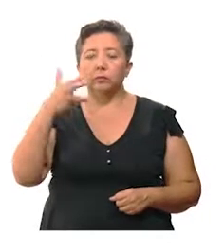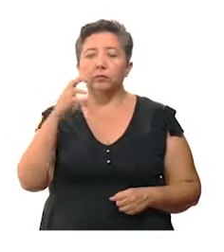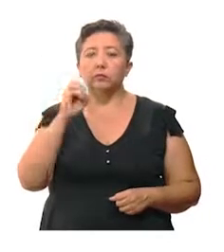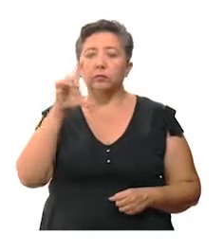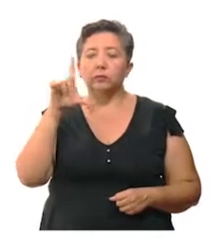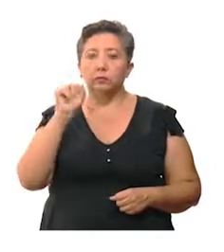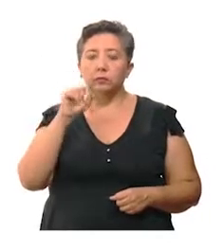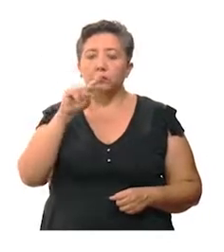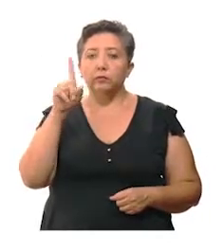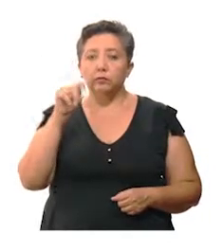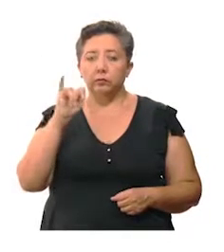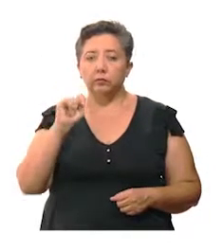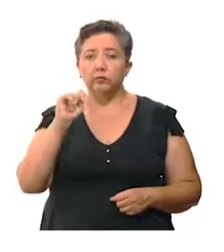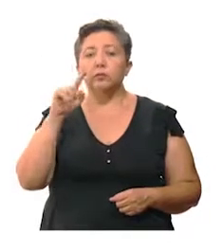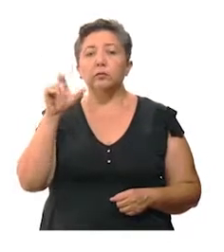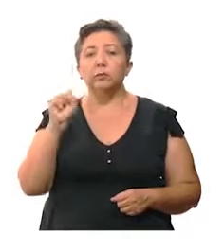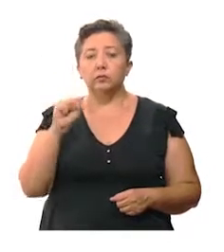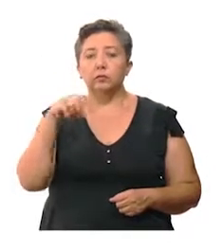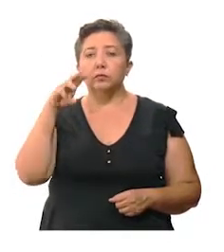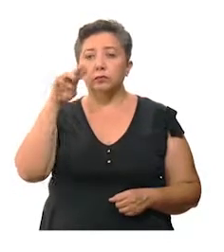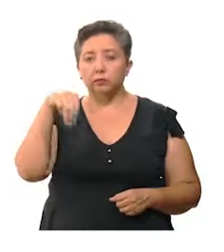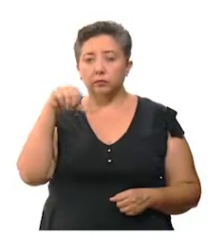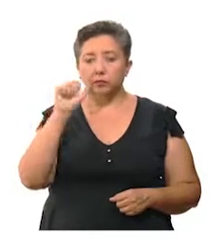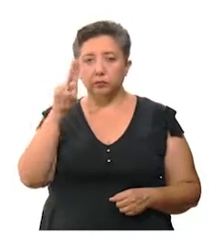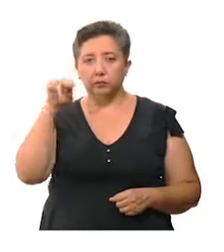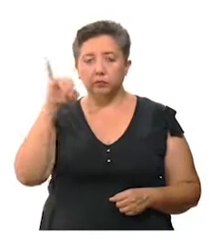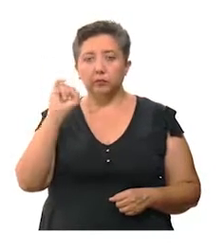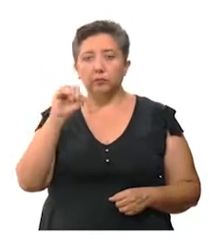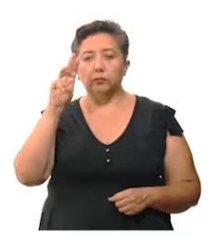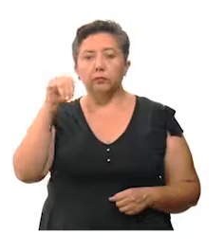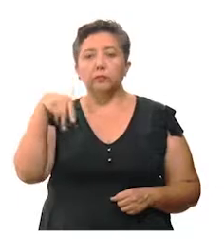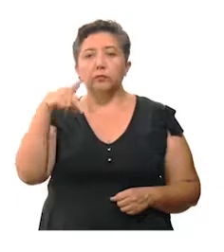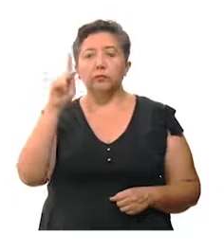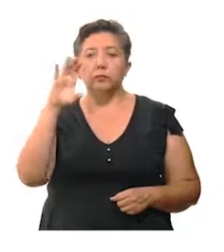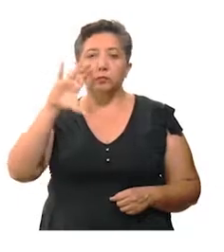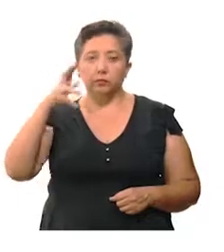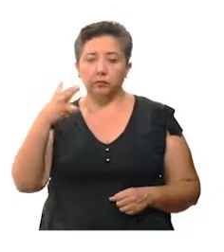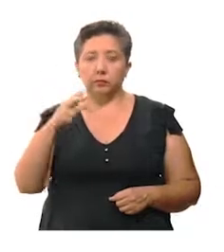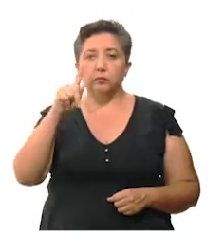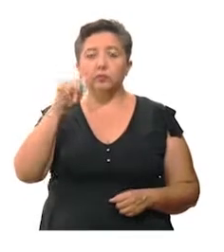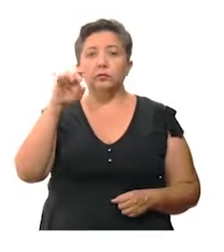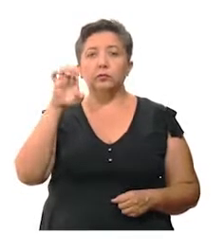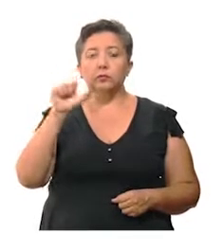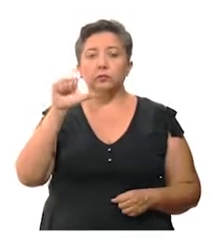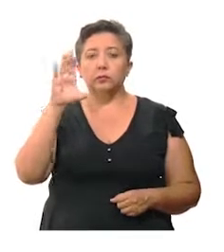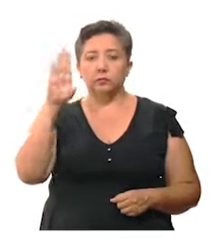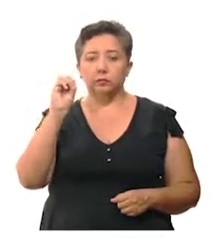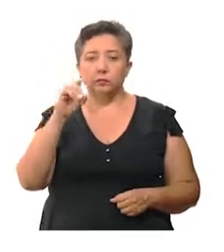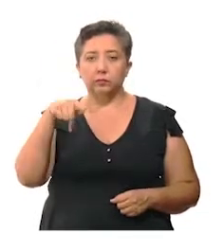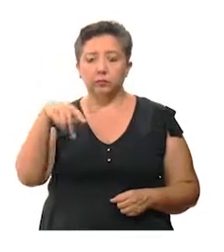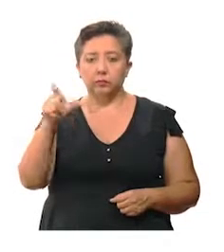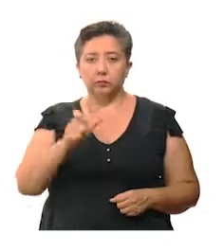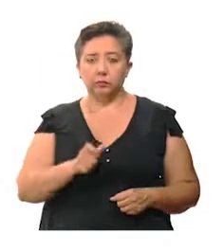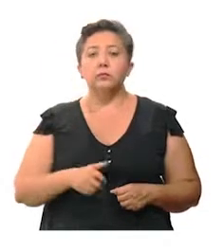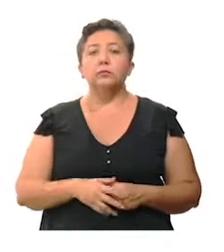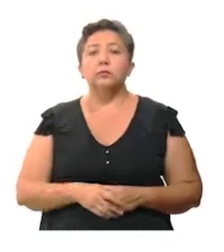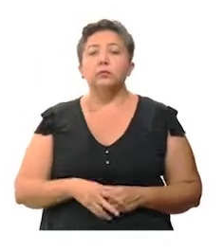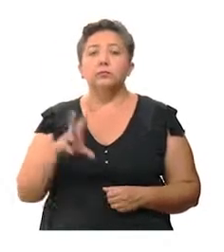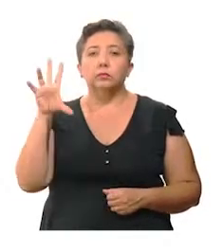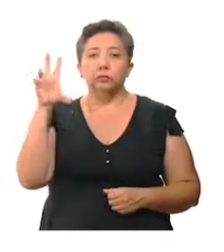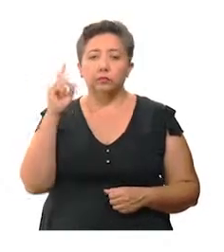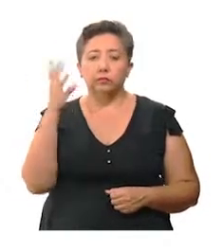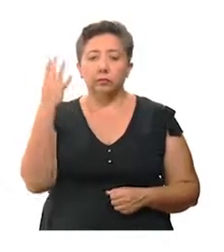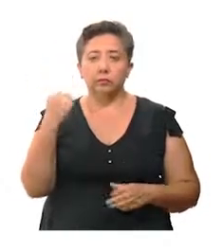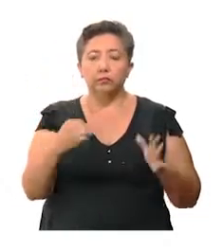Chocholá, Sisantún, Citas, Maní, Maxcanú, Mocochá, Oxcuxcap, Teabo, Tecó y Tecash. De los